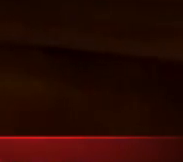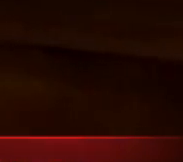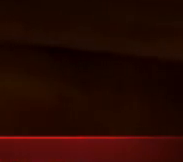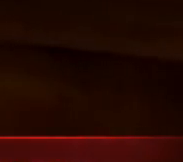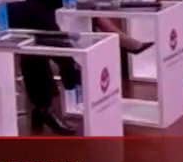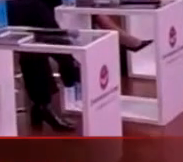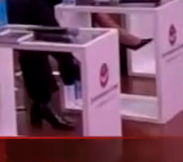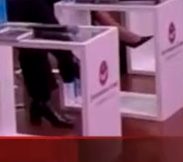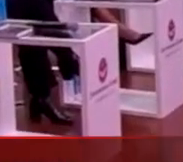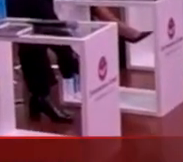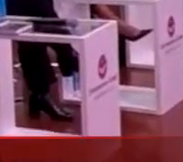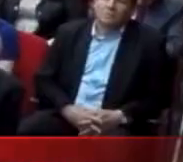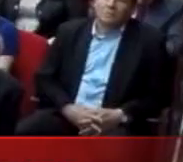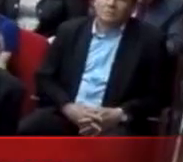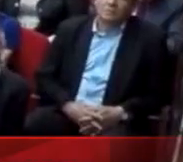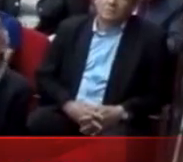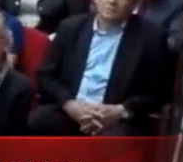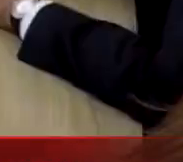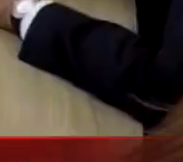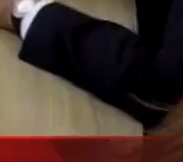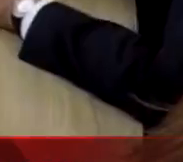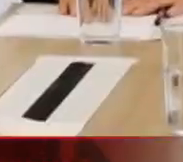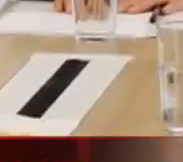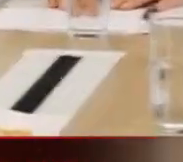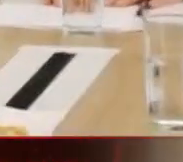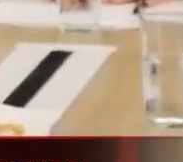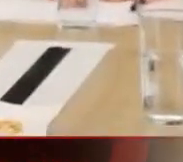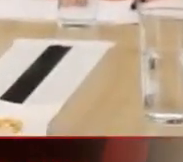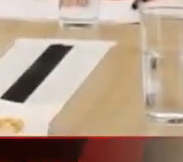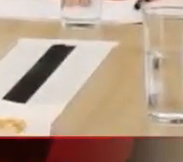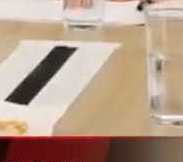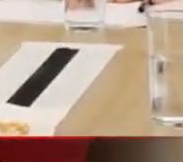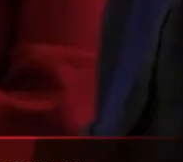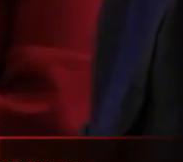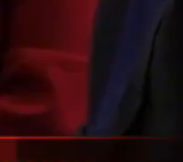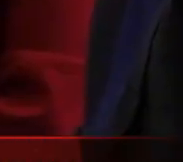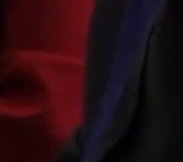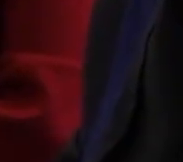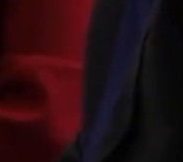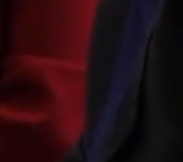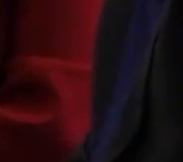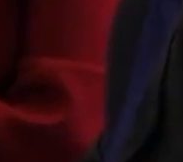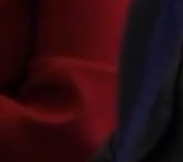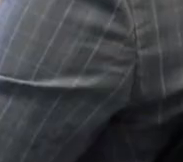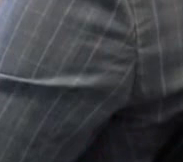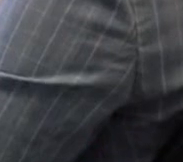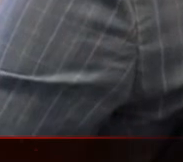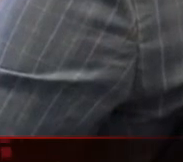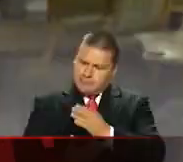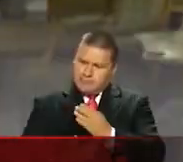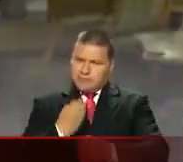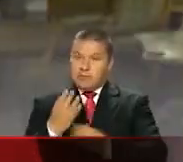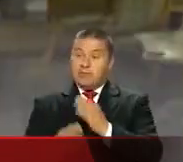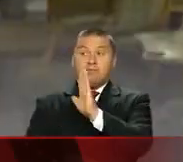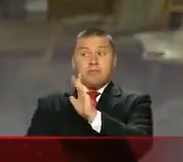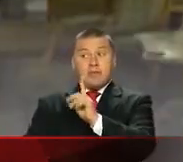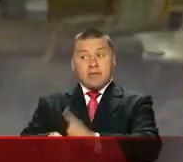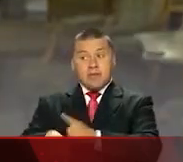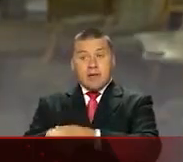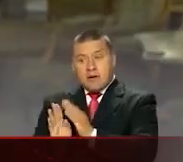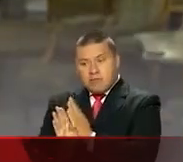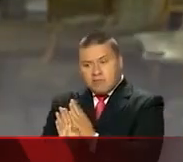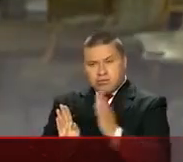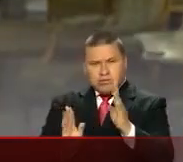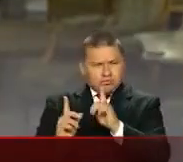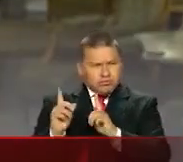seis de los 159 artículos de la ley estatutaria de la jurisdicción especial para la paz utilice ese plazo